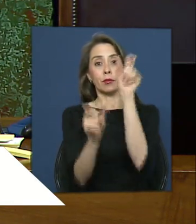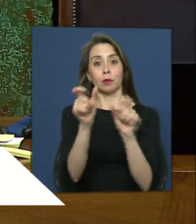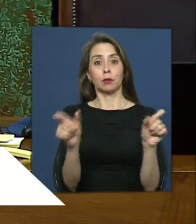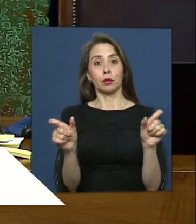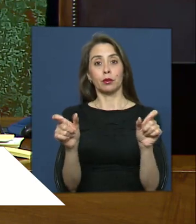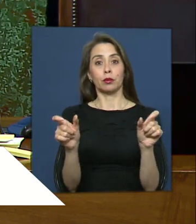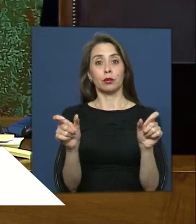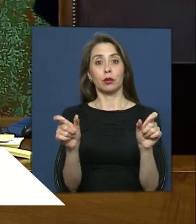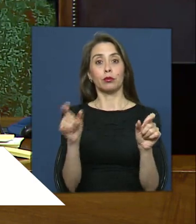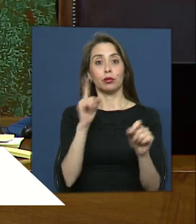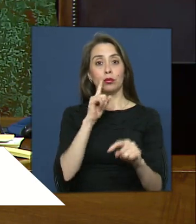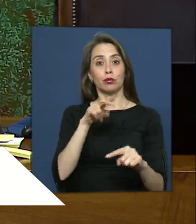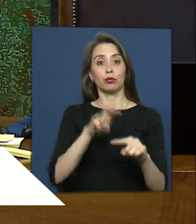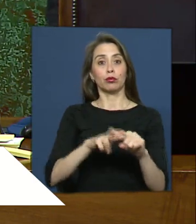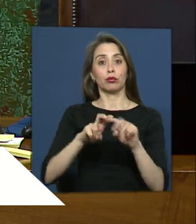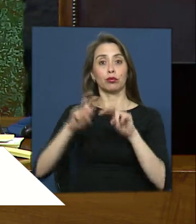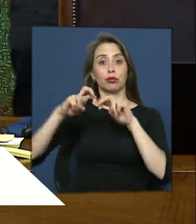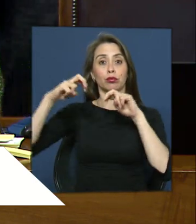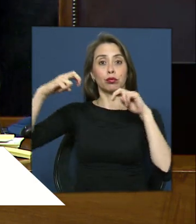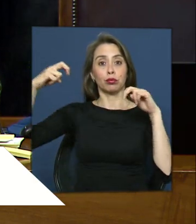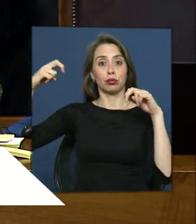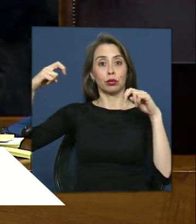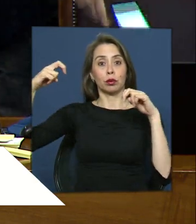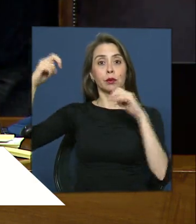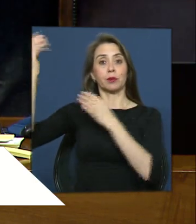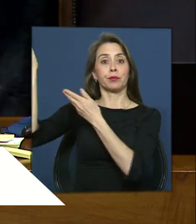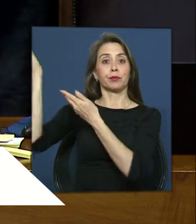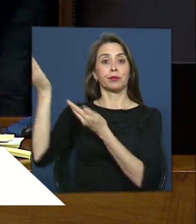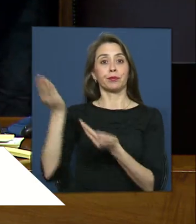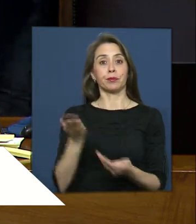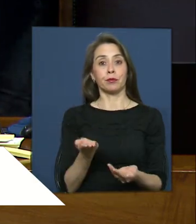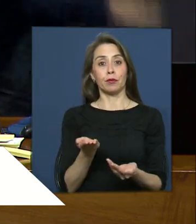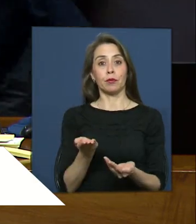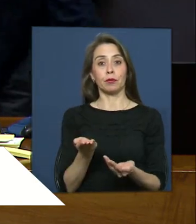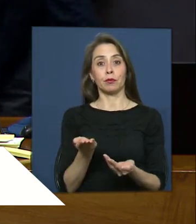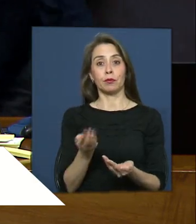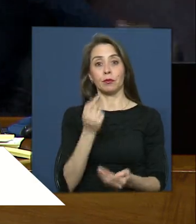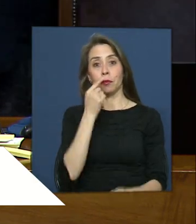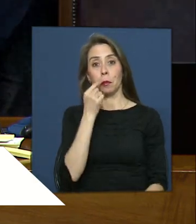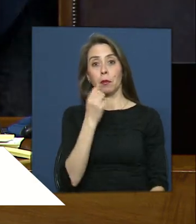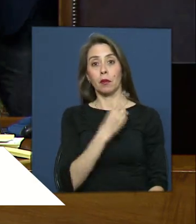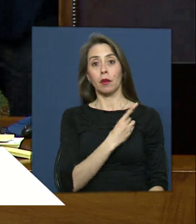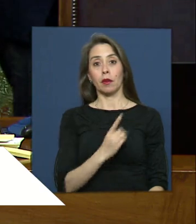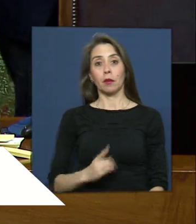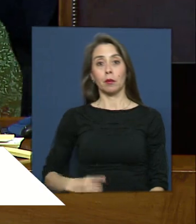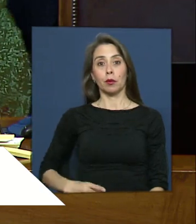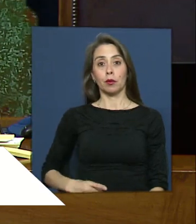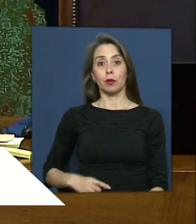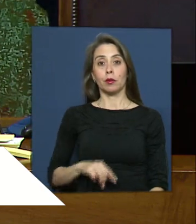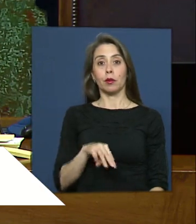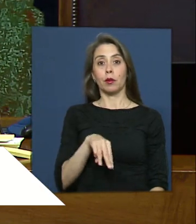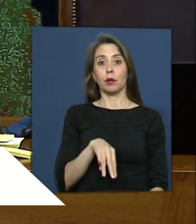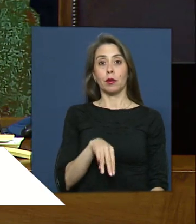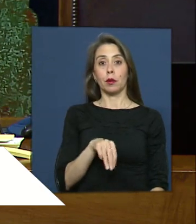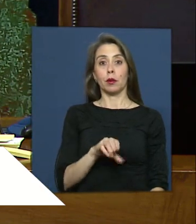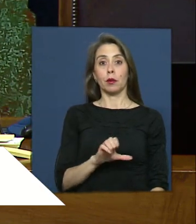nuestra tribuna y que han sido invitados por el diputado Patricio Melero, quien está muy atento